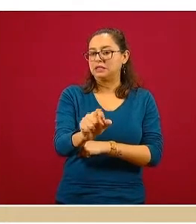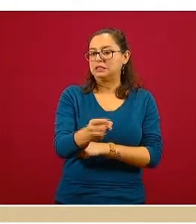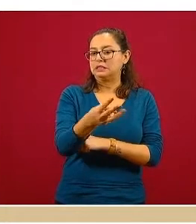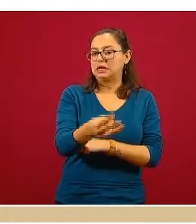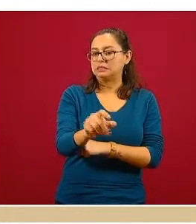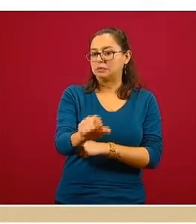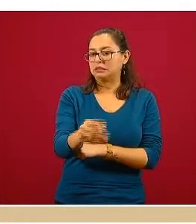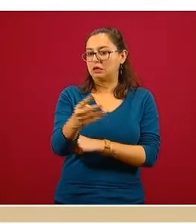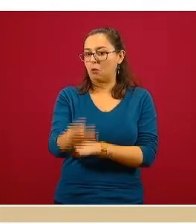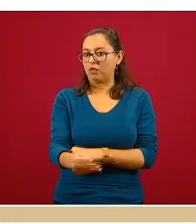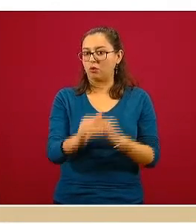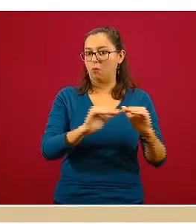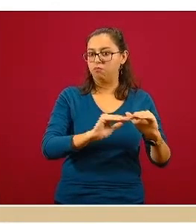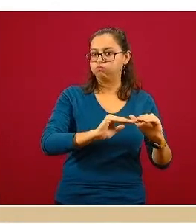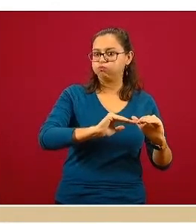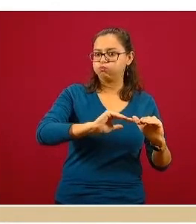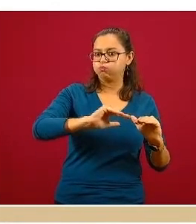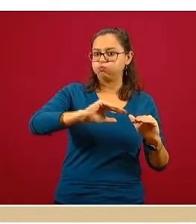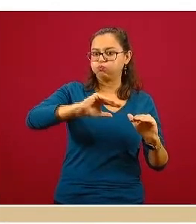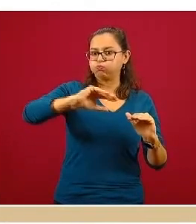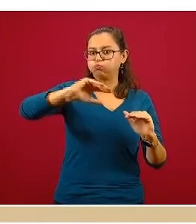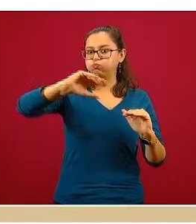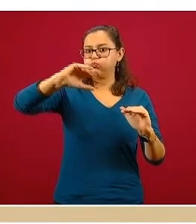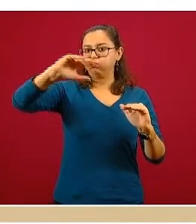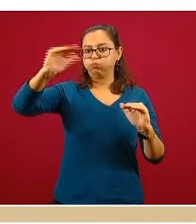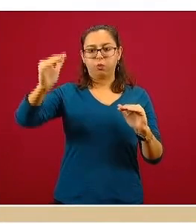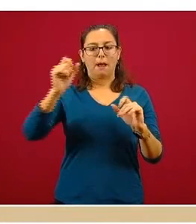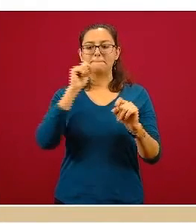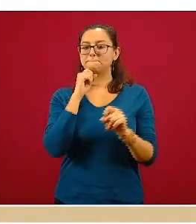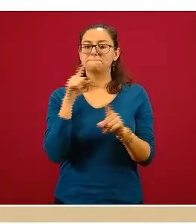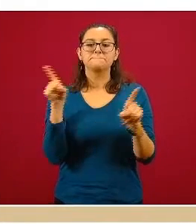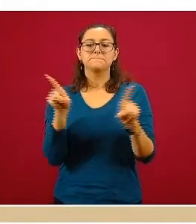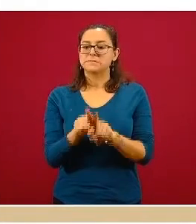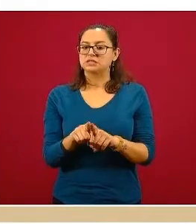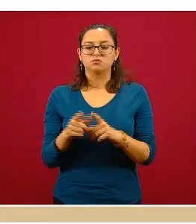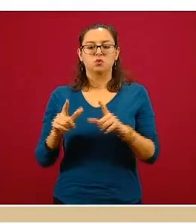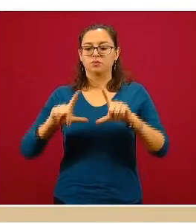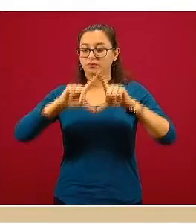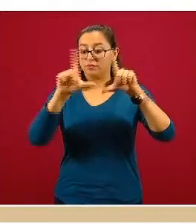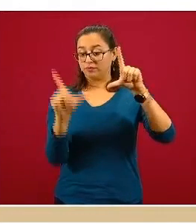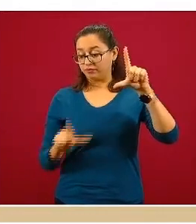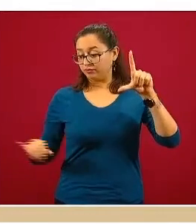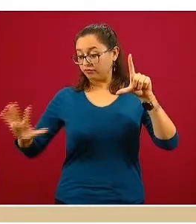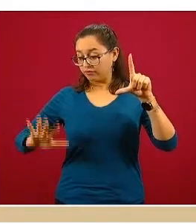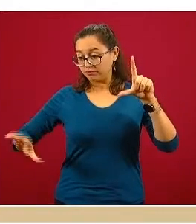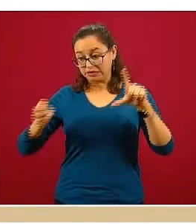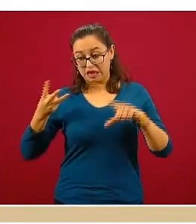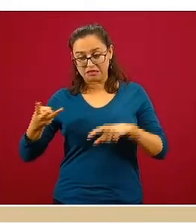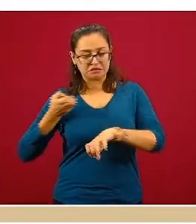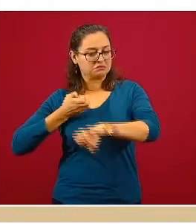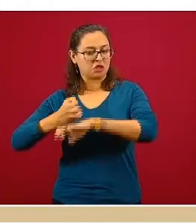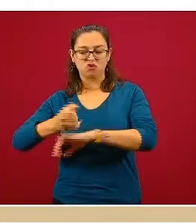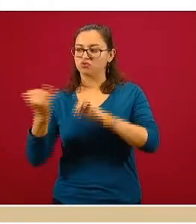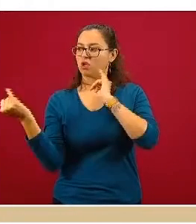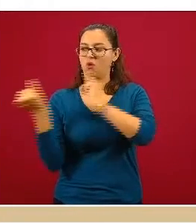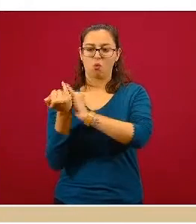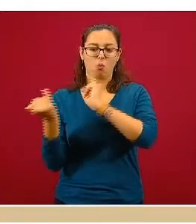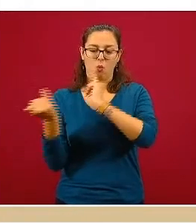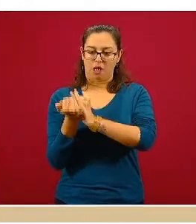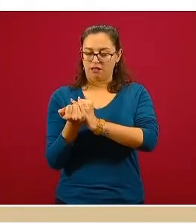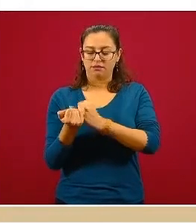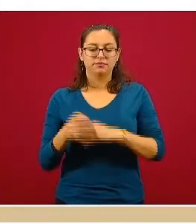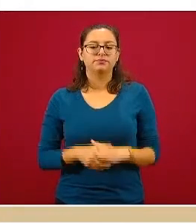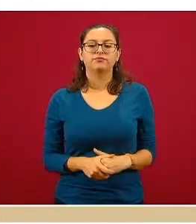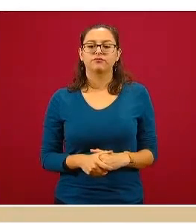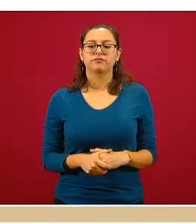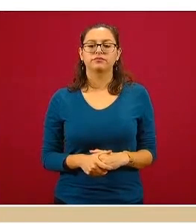y 24. Esta va a ser prácticamente algo similar que vamos a ver al menos en los tres estados que vamos a revisar el día de hoy.